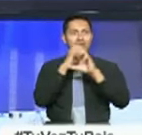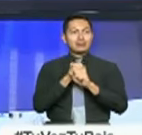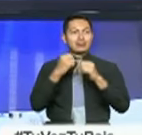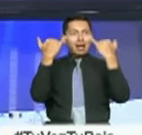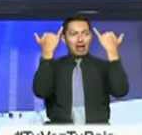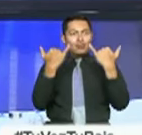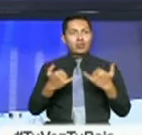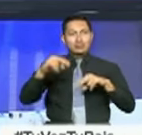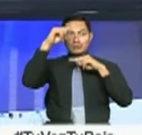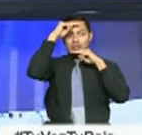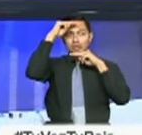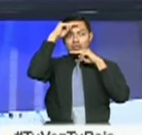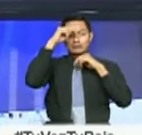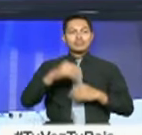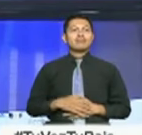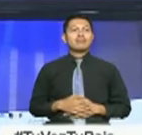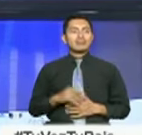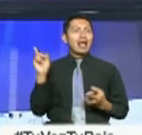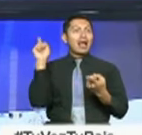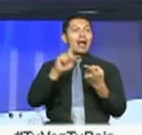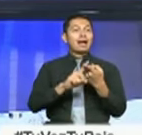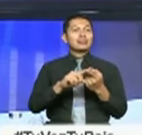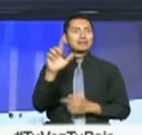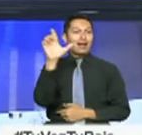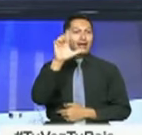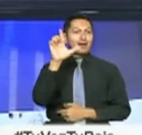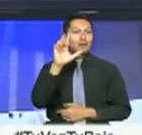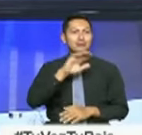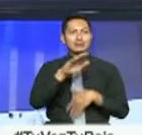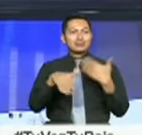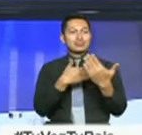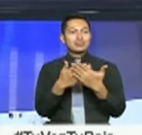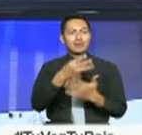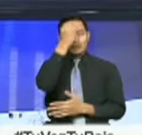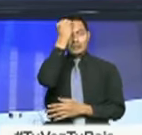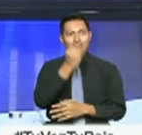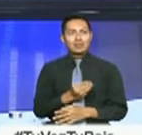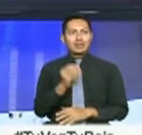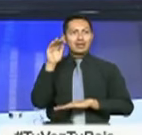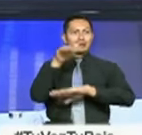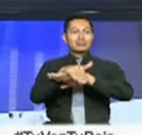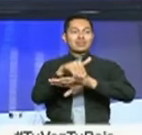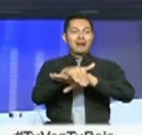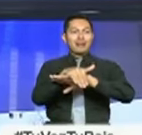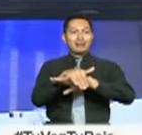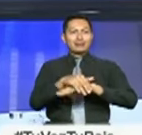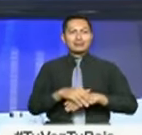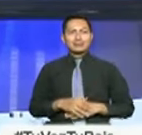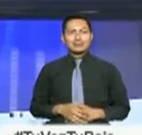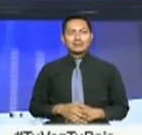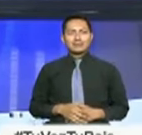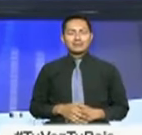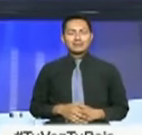la agenda informativa. Conmigo hasta el día lunes a las 13 horas. Que tengan un buen fin de semana. Buenas tardes y buen